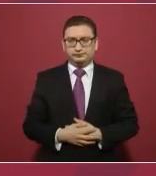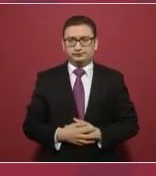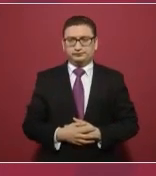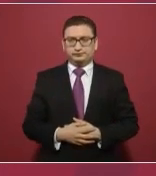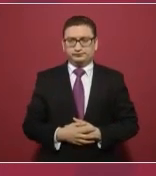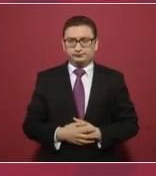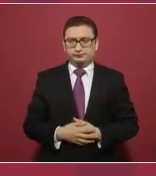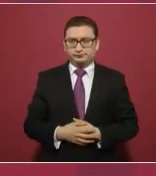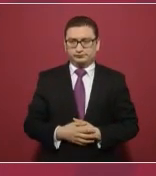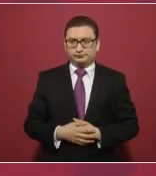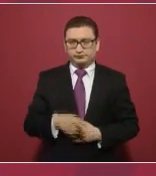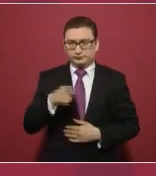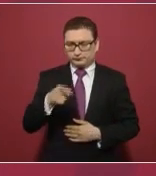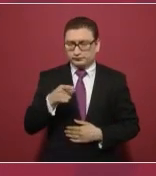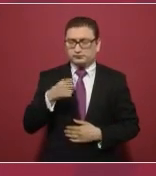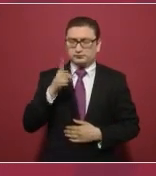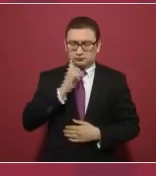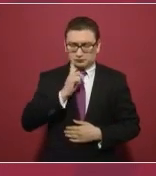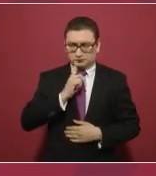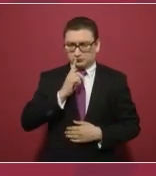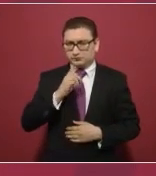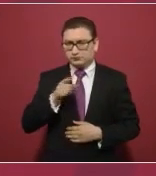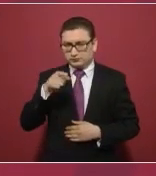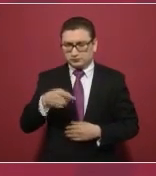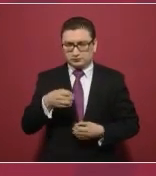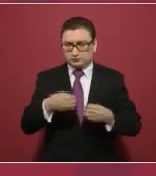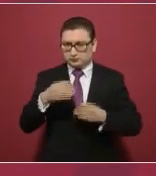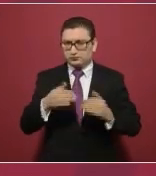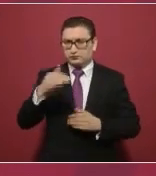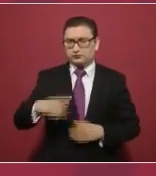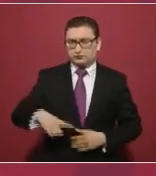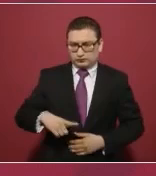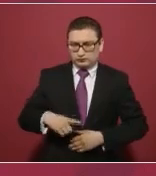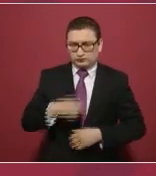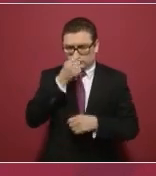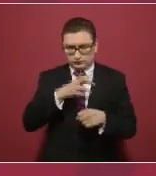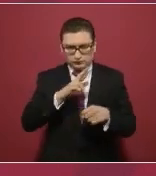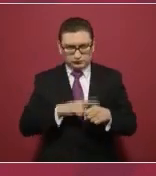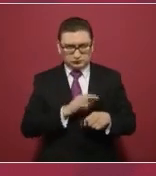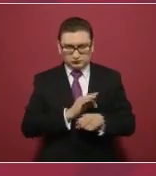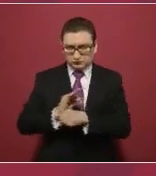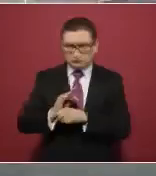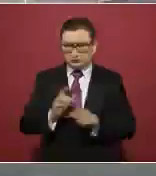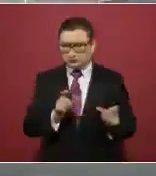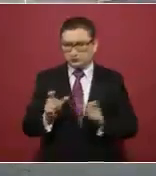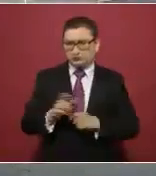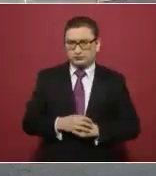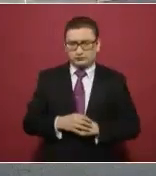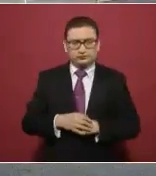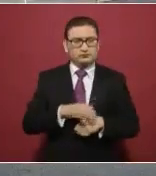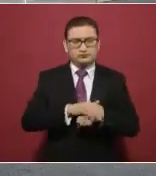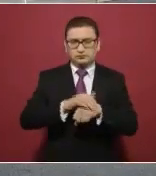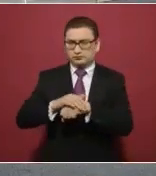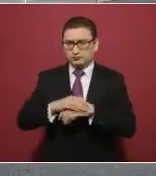Señora ministra de Gobernación, secretario de Defensa, secretario de Marina, amigas, amigos